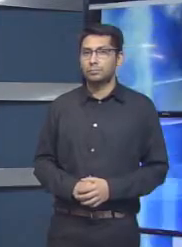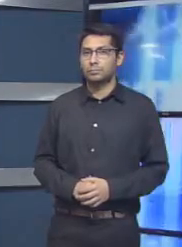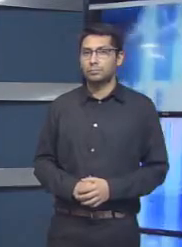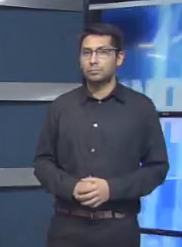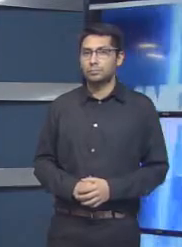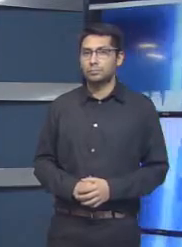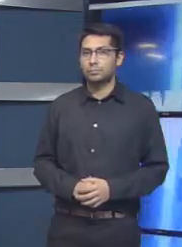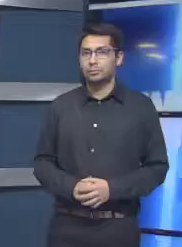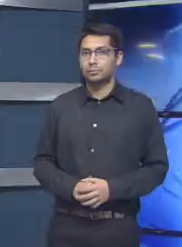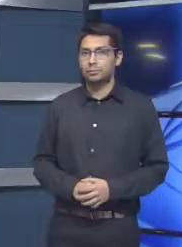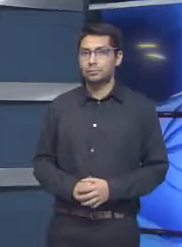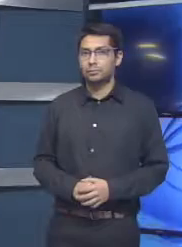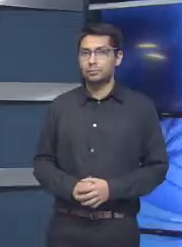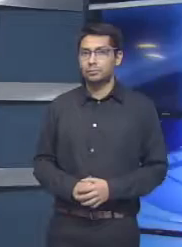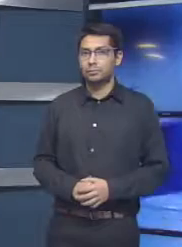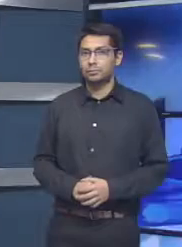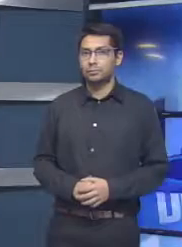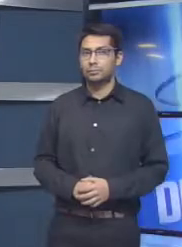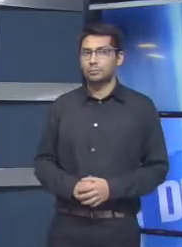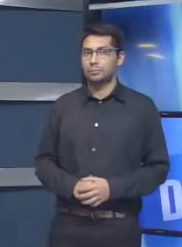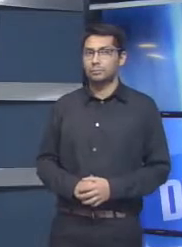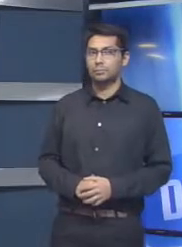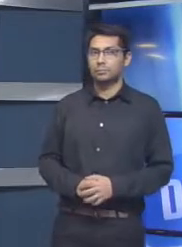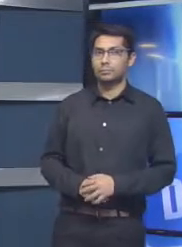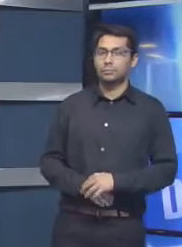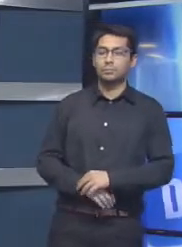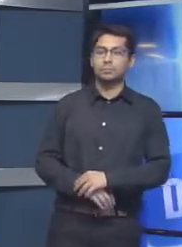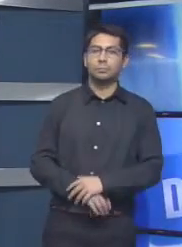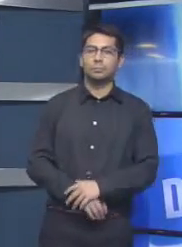de mejora de las ventas, por ejemplo, es importante con